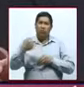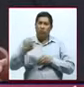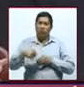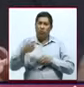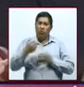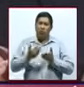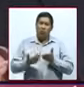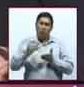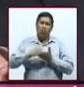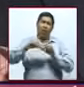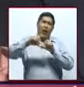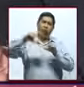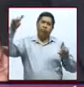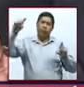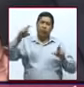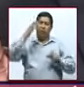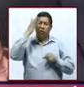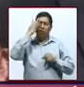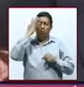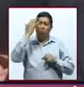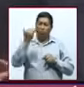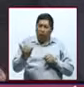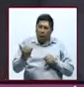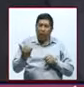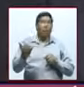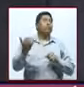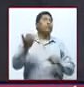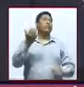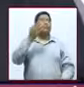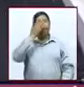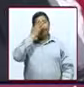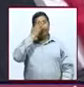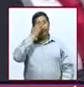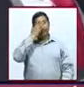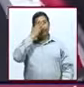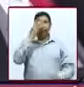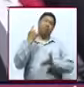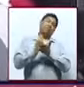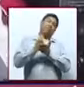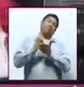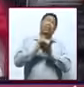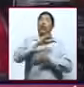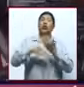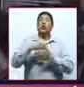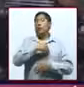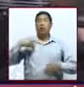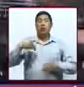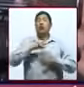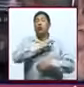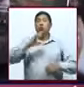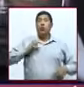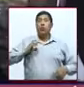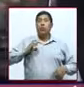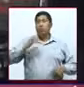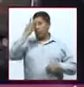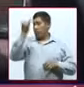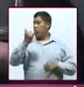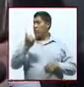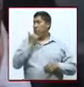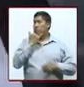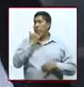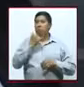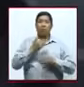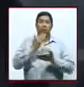nuevamente las preguntas y en este momento está hablando el presidente de esta comisión. Amenazando a todos los miembros de la comisión por